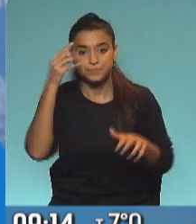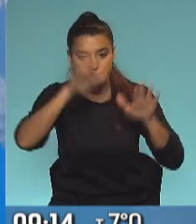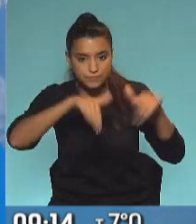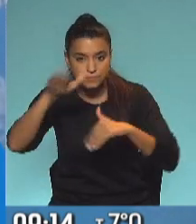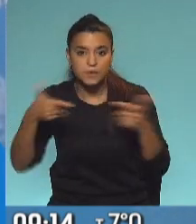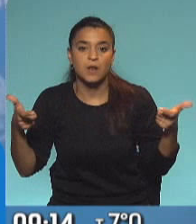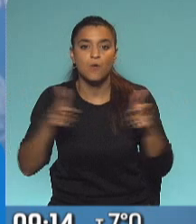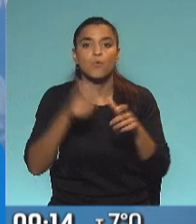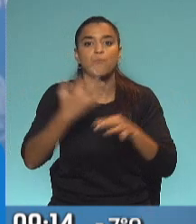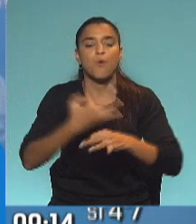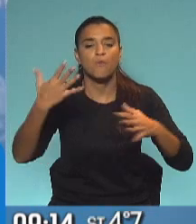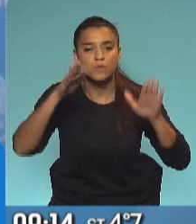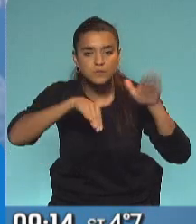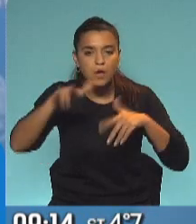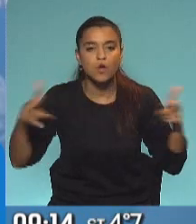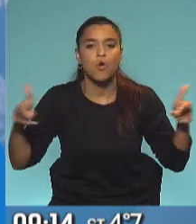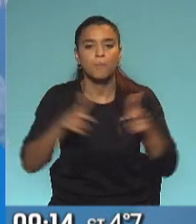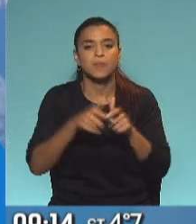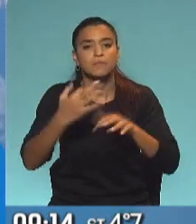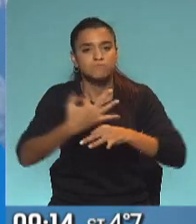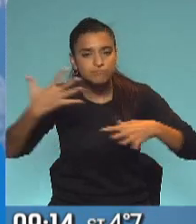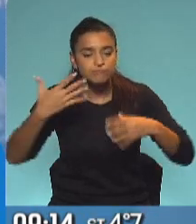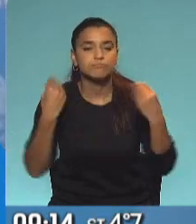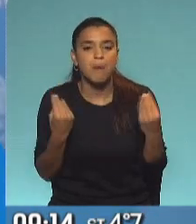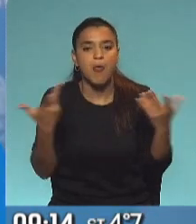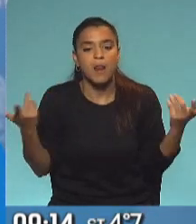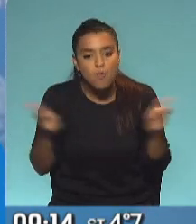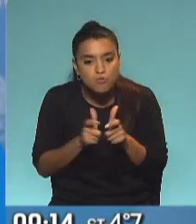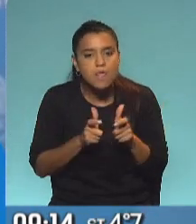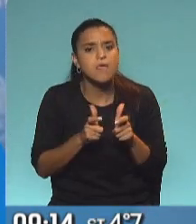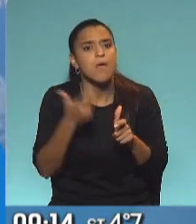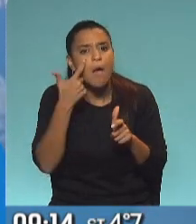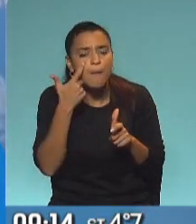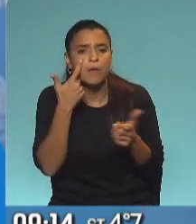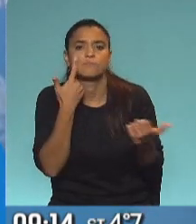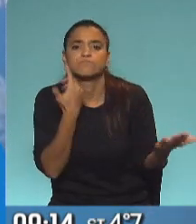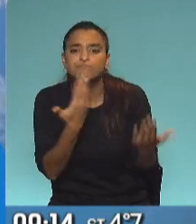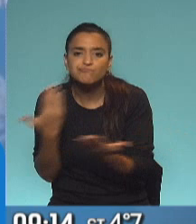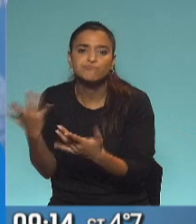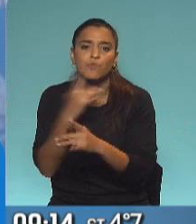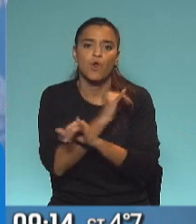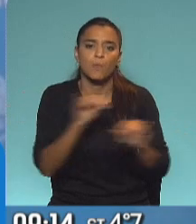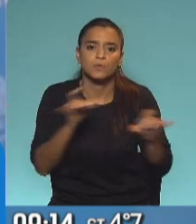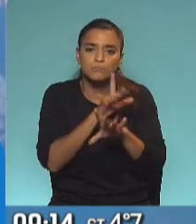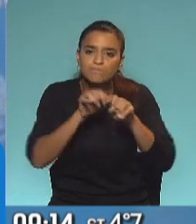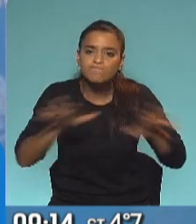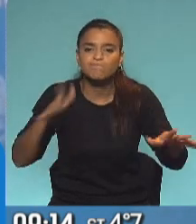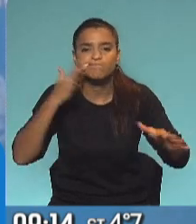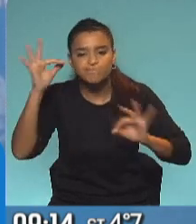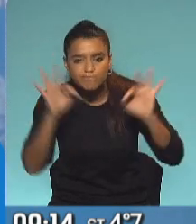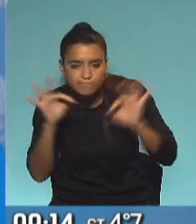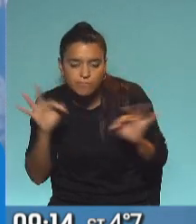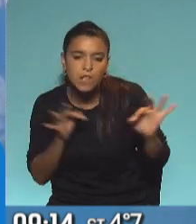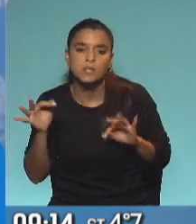la reunión de expertos, al comité de expertos para reunirse, para evaluar toda esta información epidemiológica, para analizar